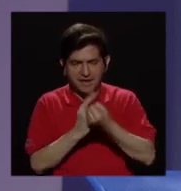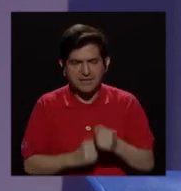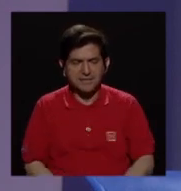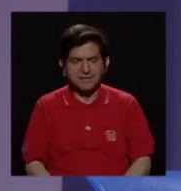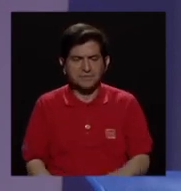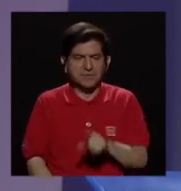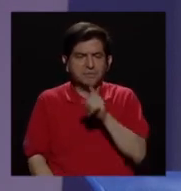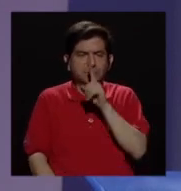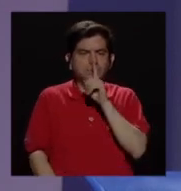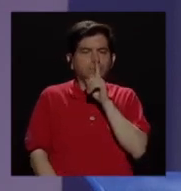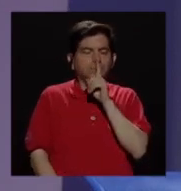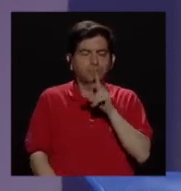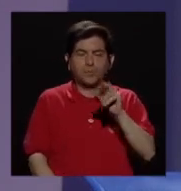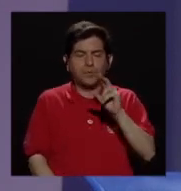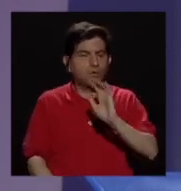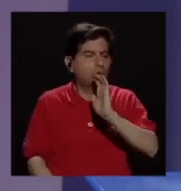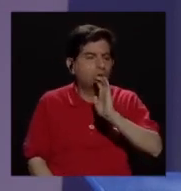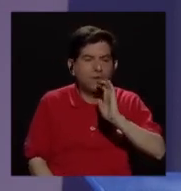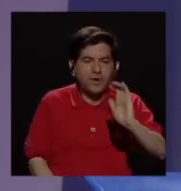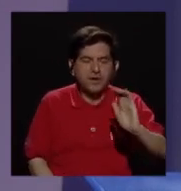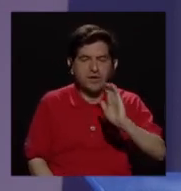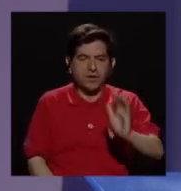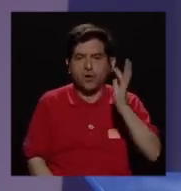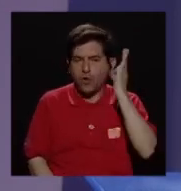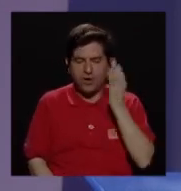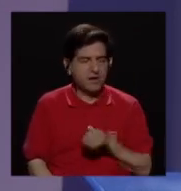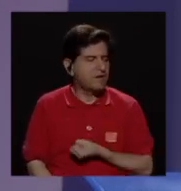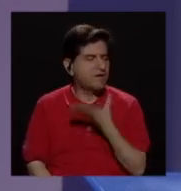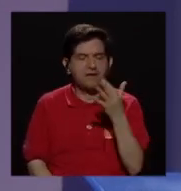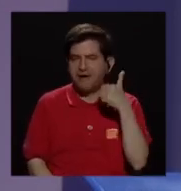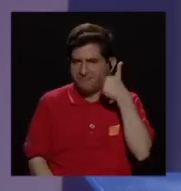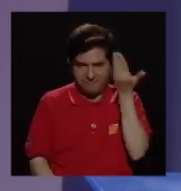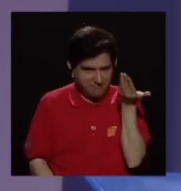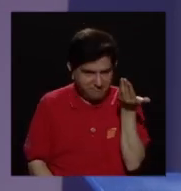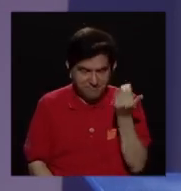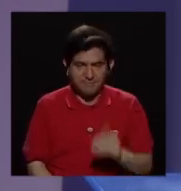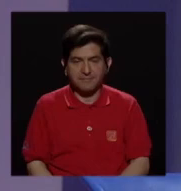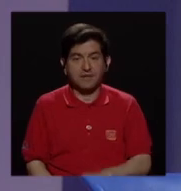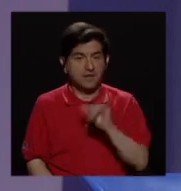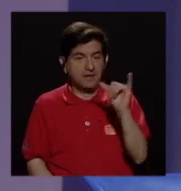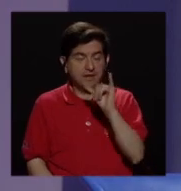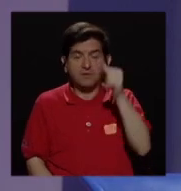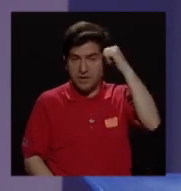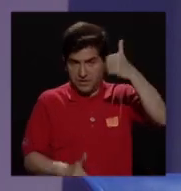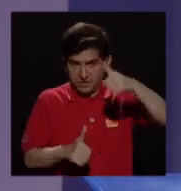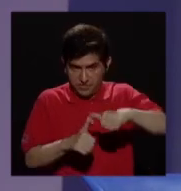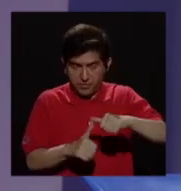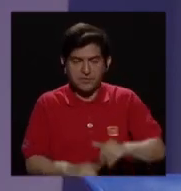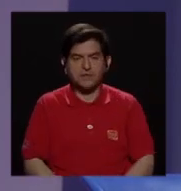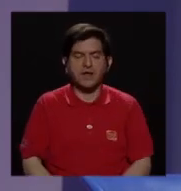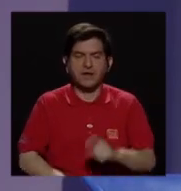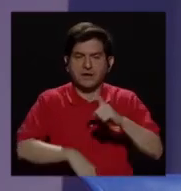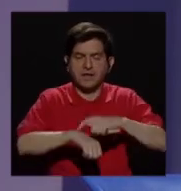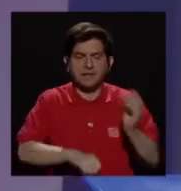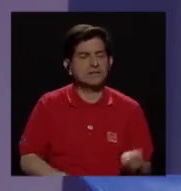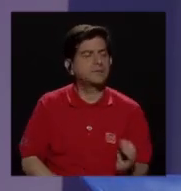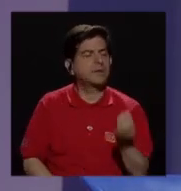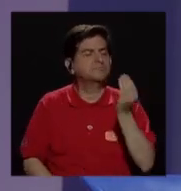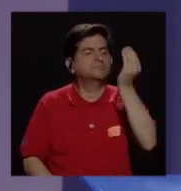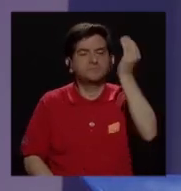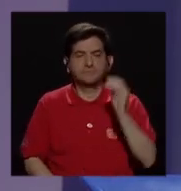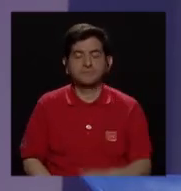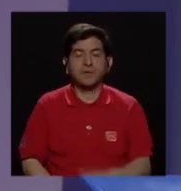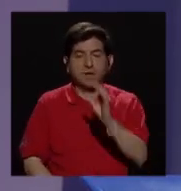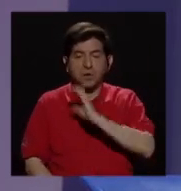no es algo que el niño o la niña lo van a expresar. Y también tenemos que recordar que en etapas de adolescencia tenemos